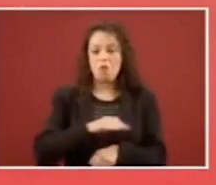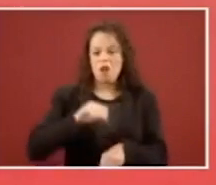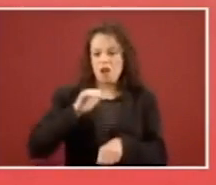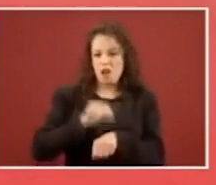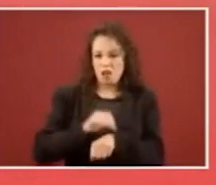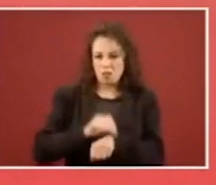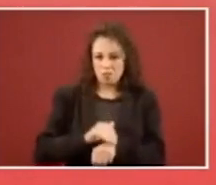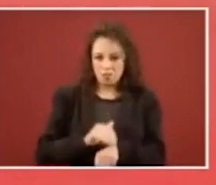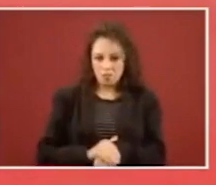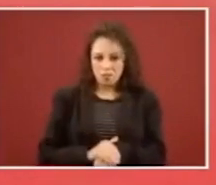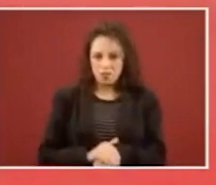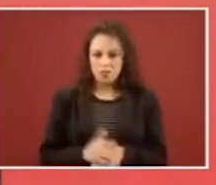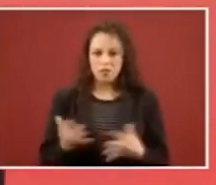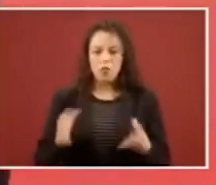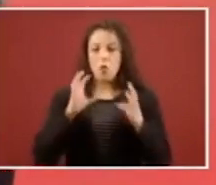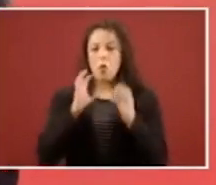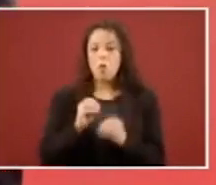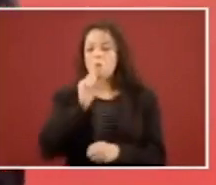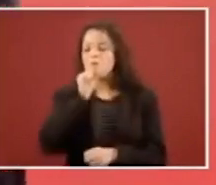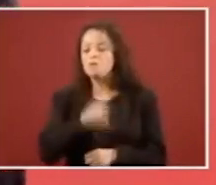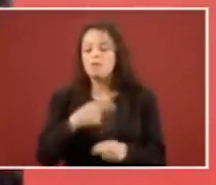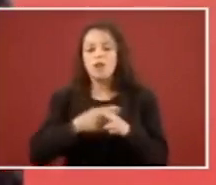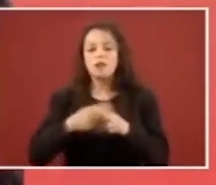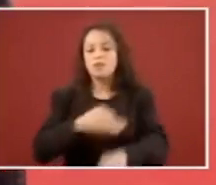amigos, ni con familiares.